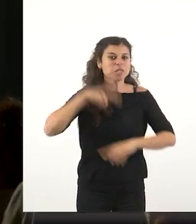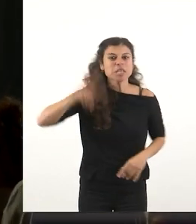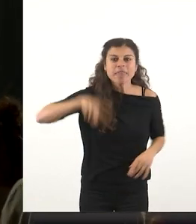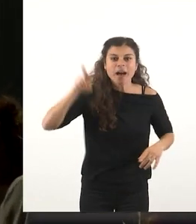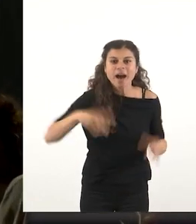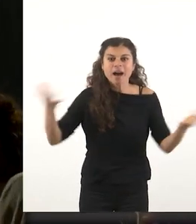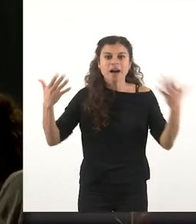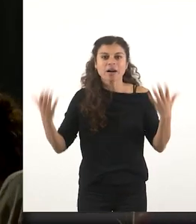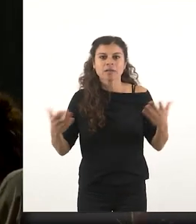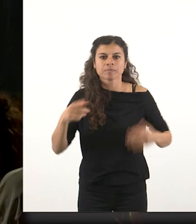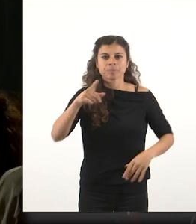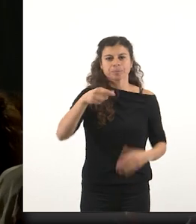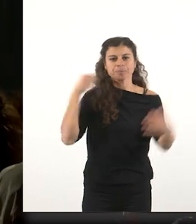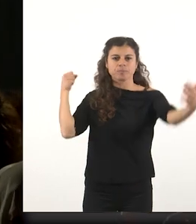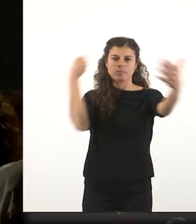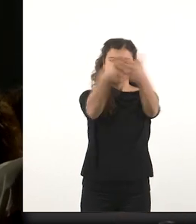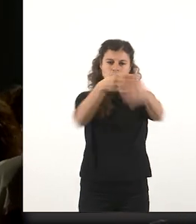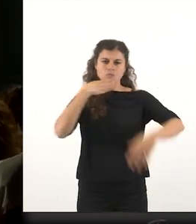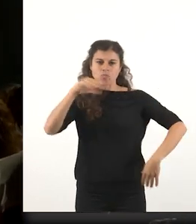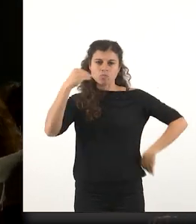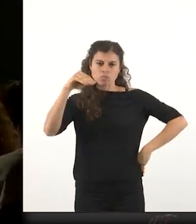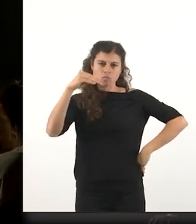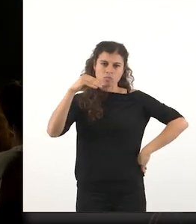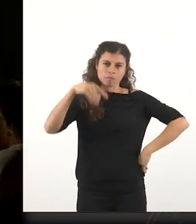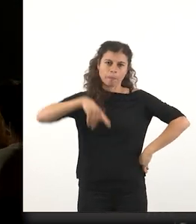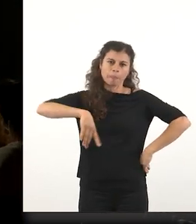seremos vencidas. Deja en maestra.